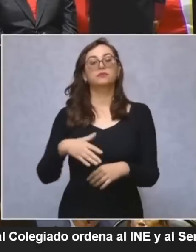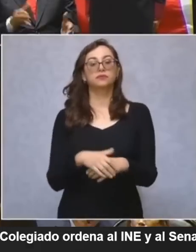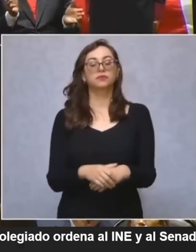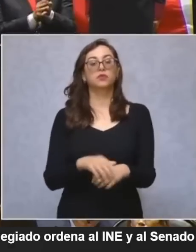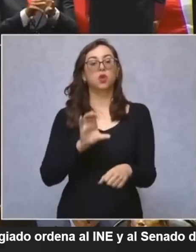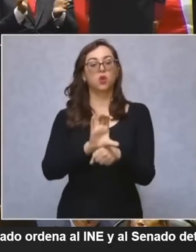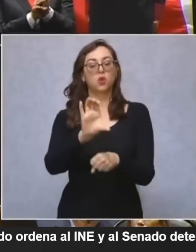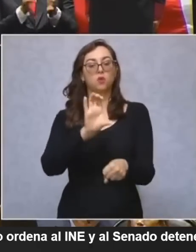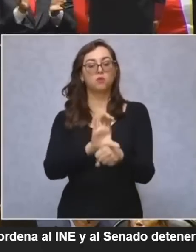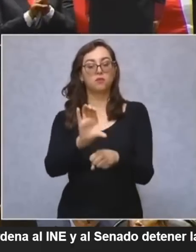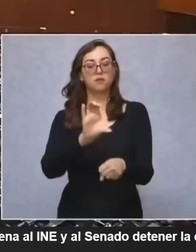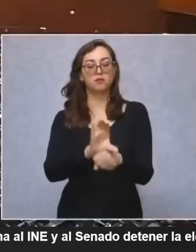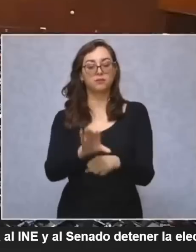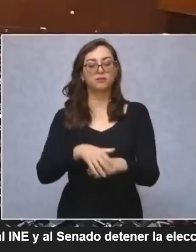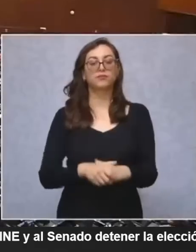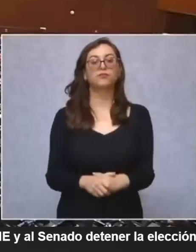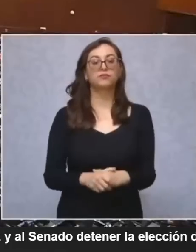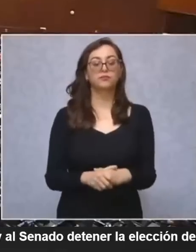República de Colombia,